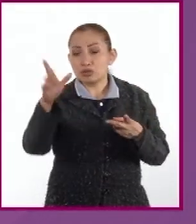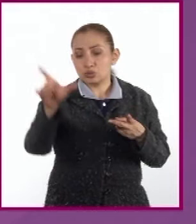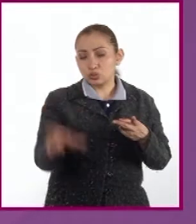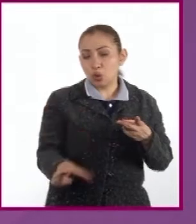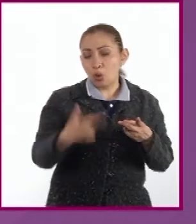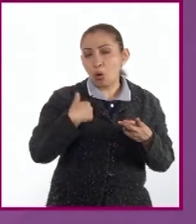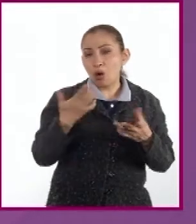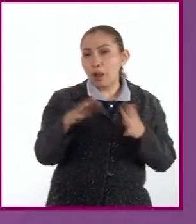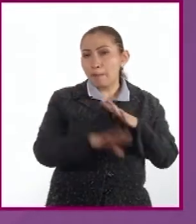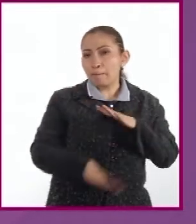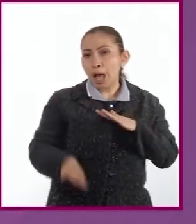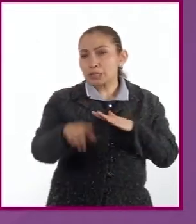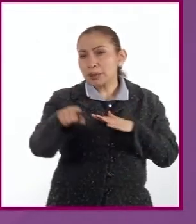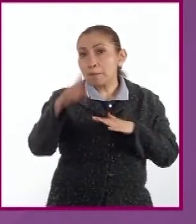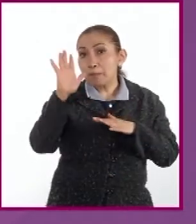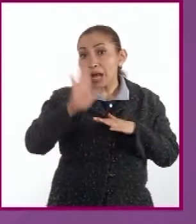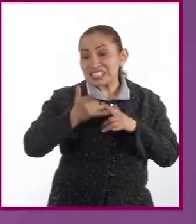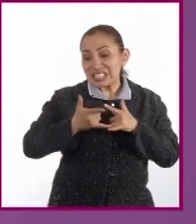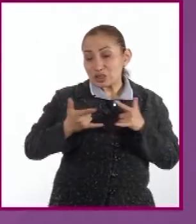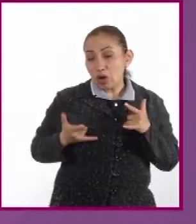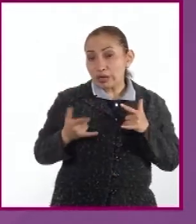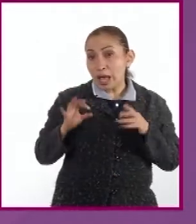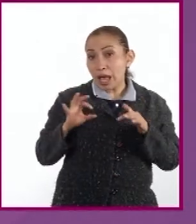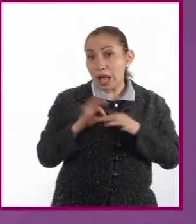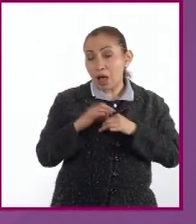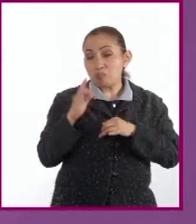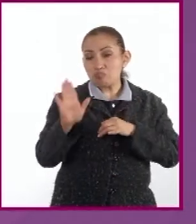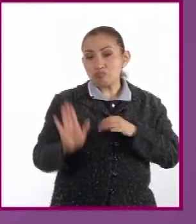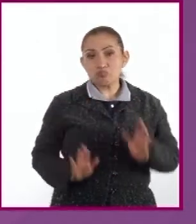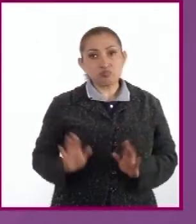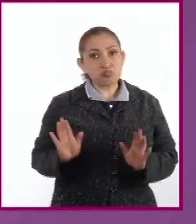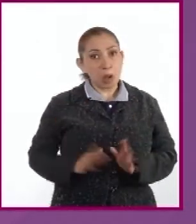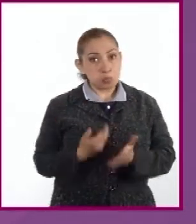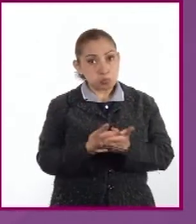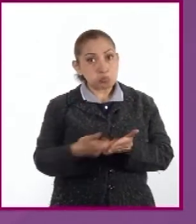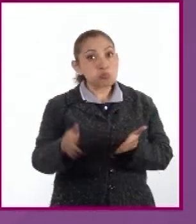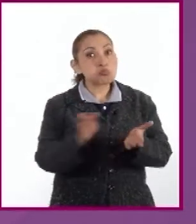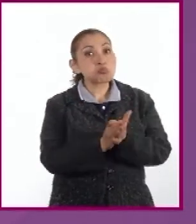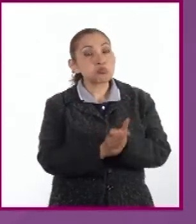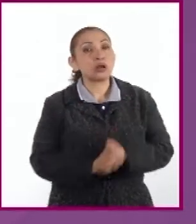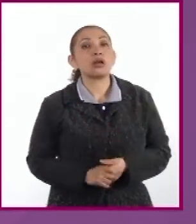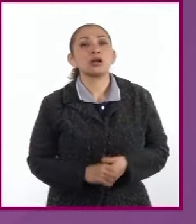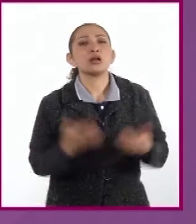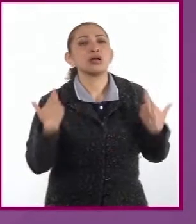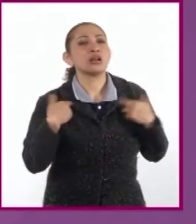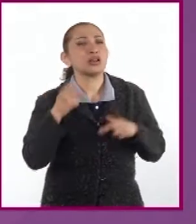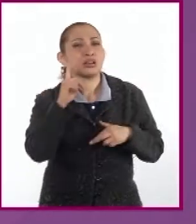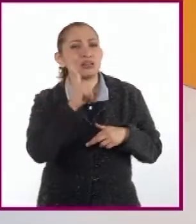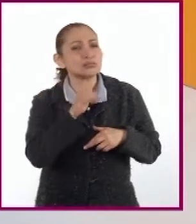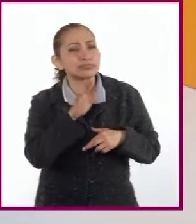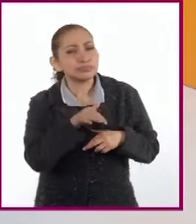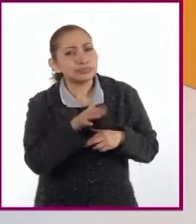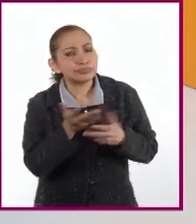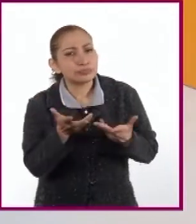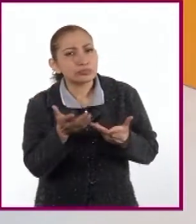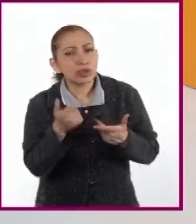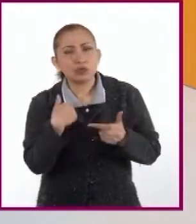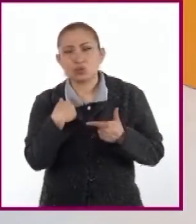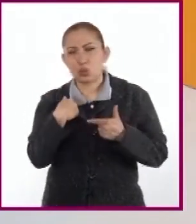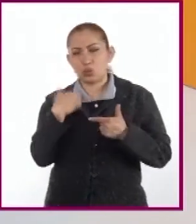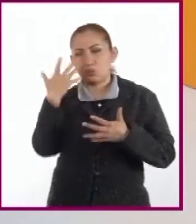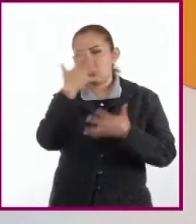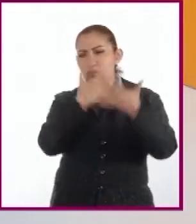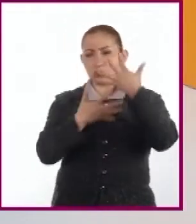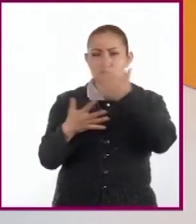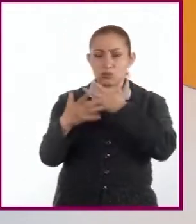un fundamento que parece histórico y son de cualidad heroica. Profesora, yo me